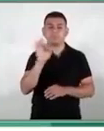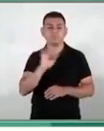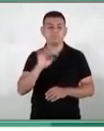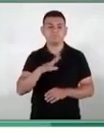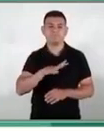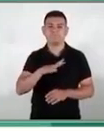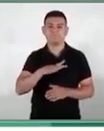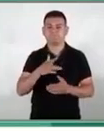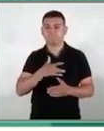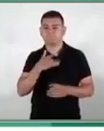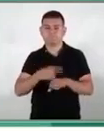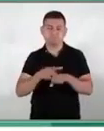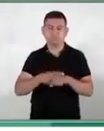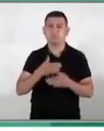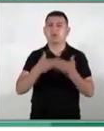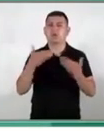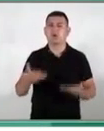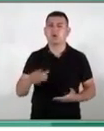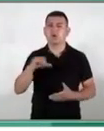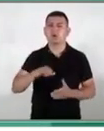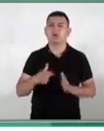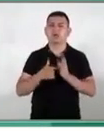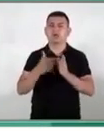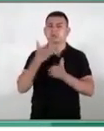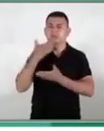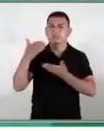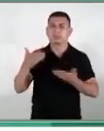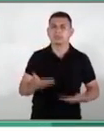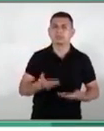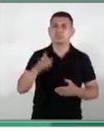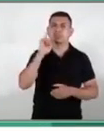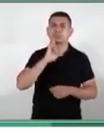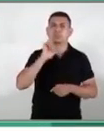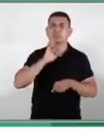y el día de hoy le damos la más cordial bienvenida a la doctora Rocío Arias.